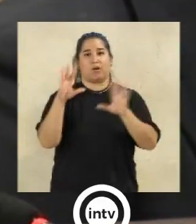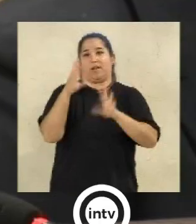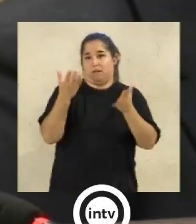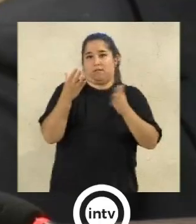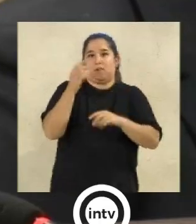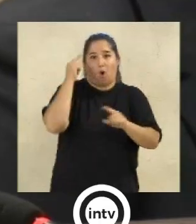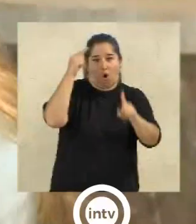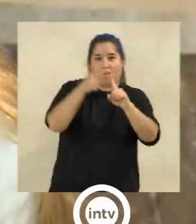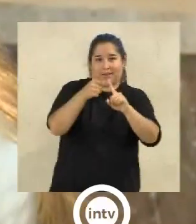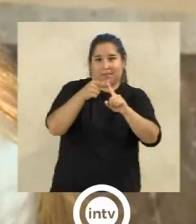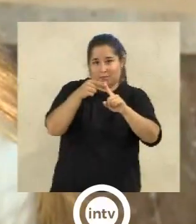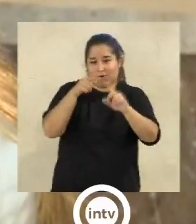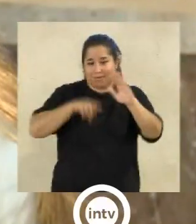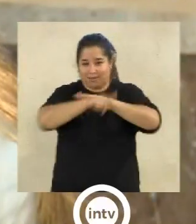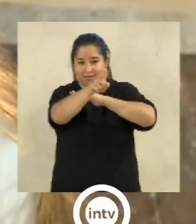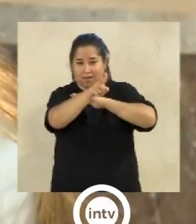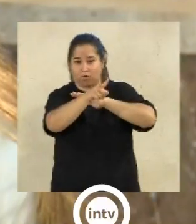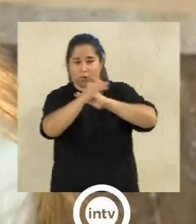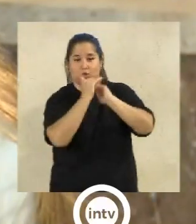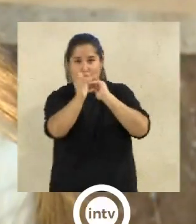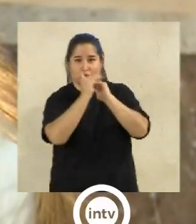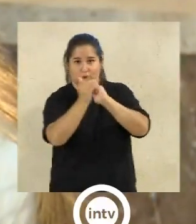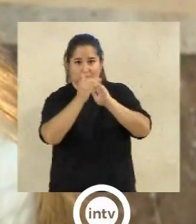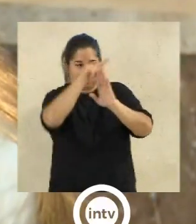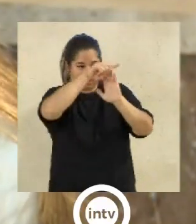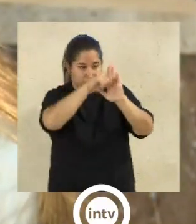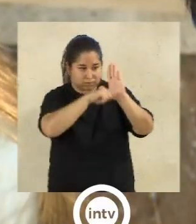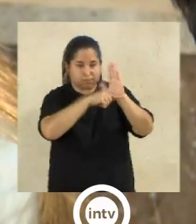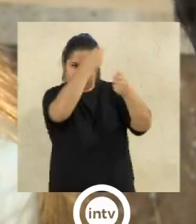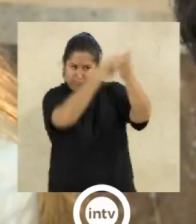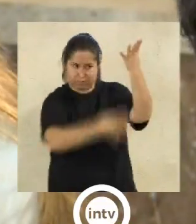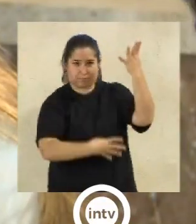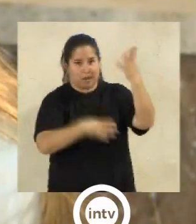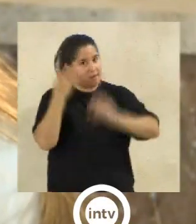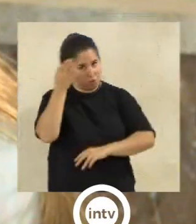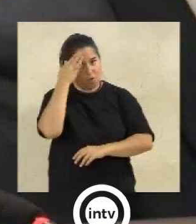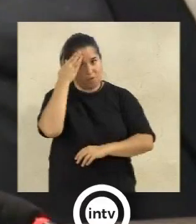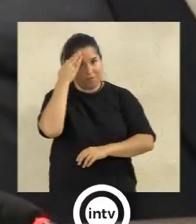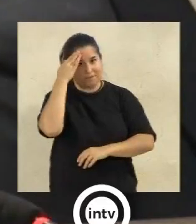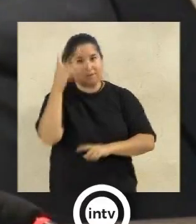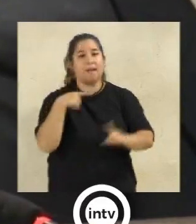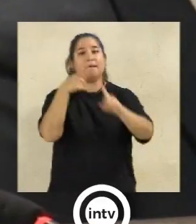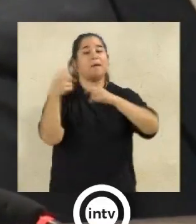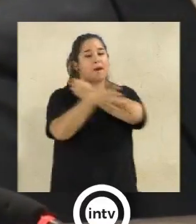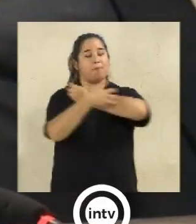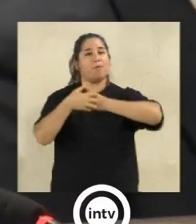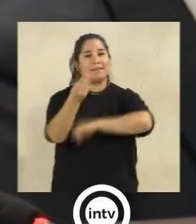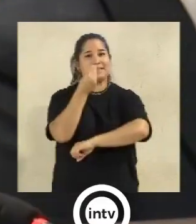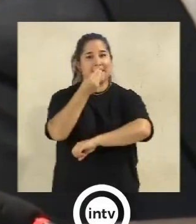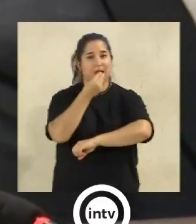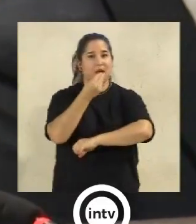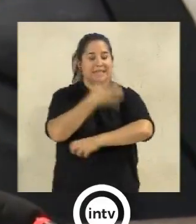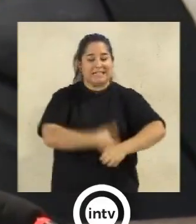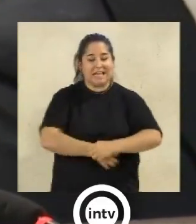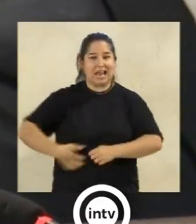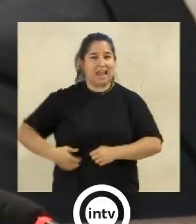objetivos de desarrollo sostenible Uno de tantos que son fundamentales para erradicar la pobreza el hambre y para